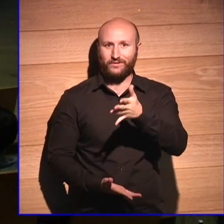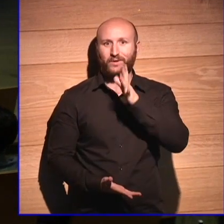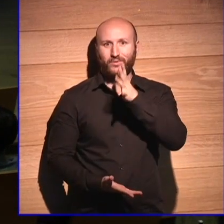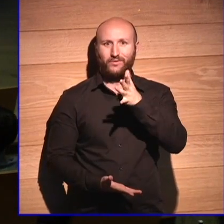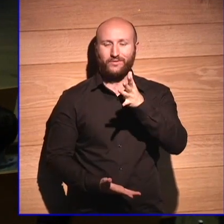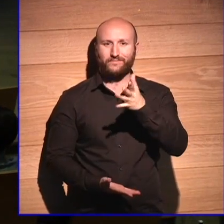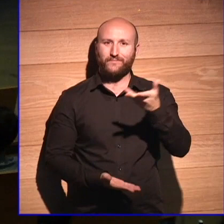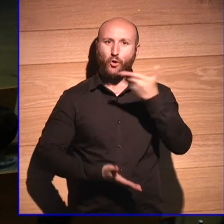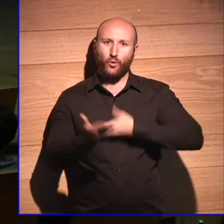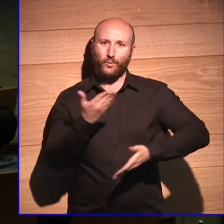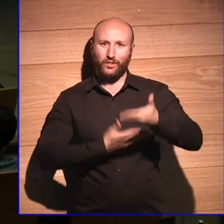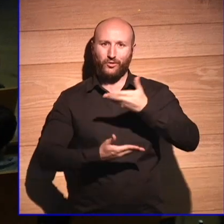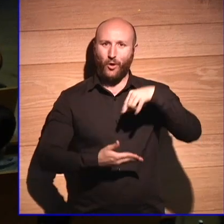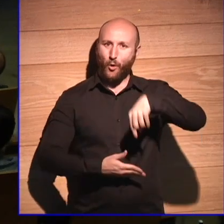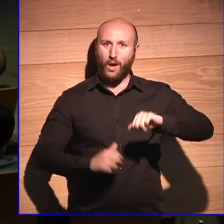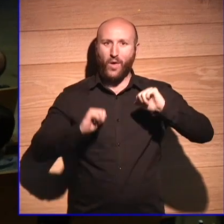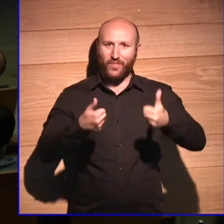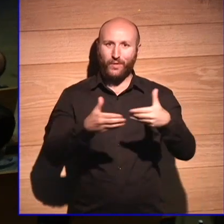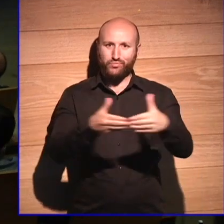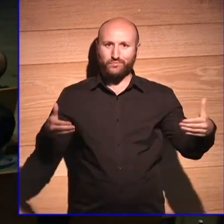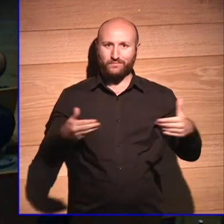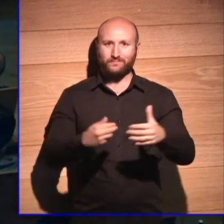esta colaboración que empieza hoy.